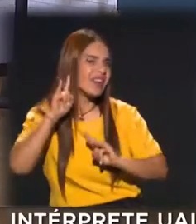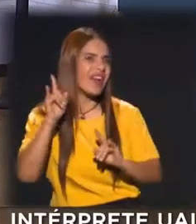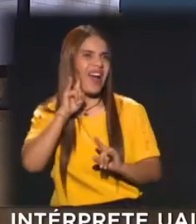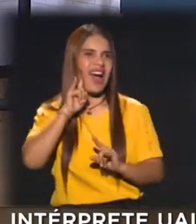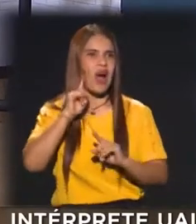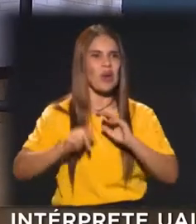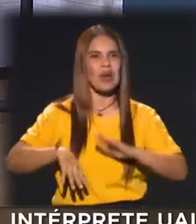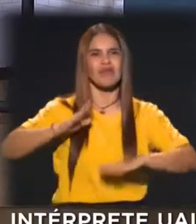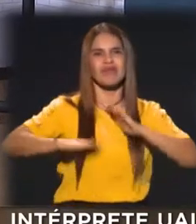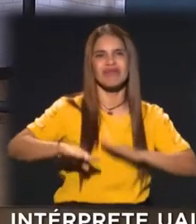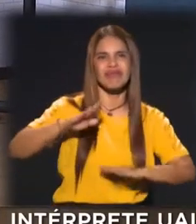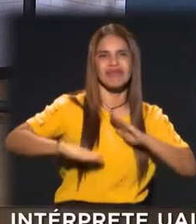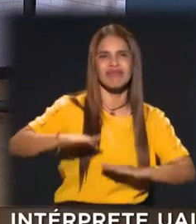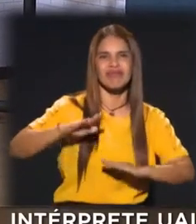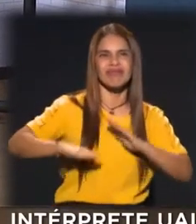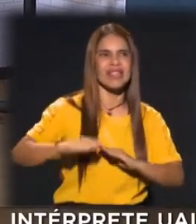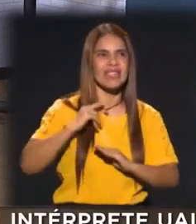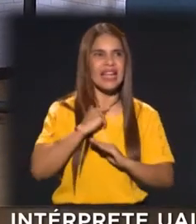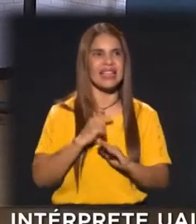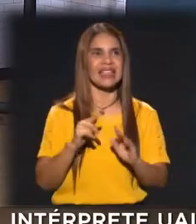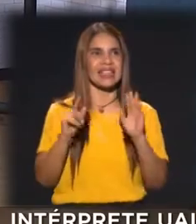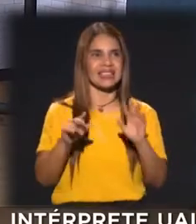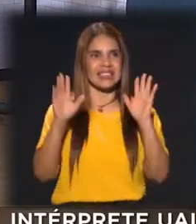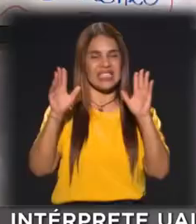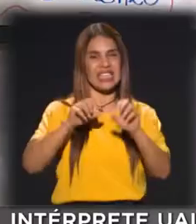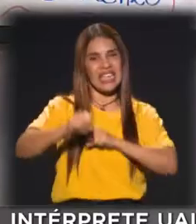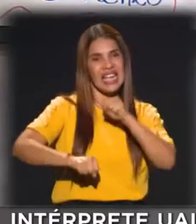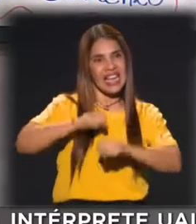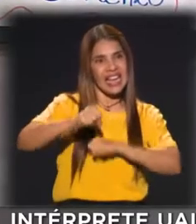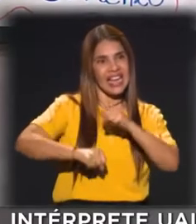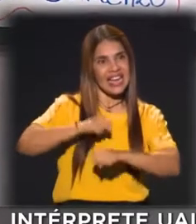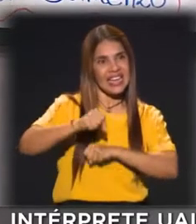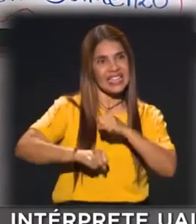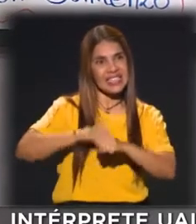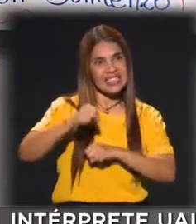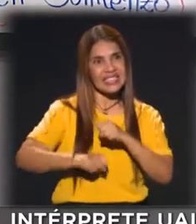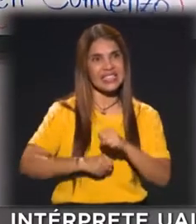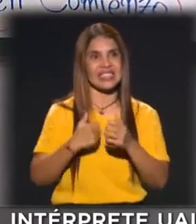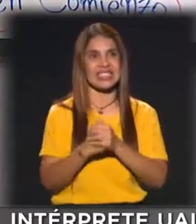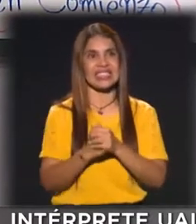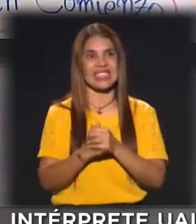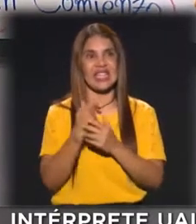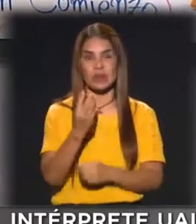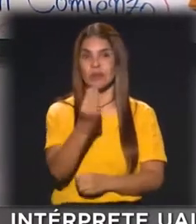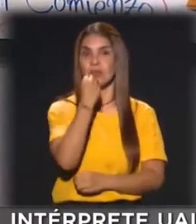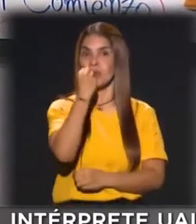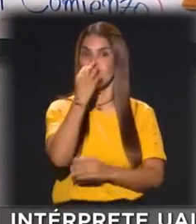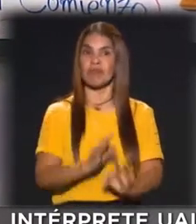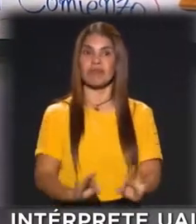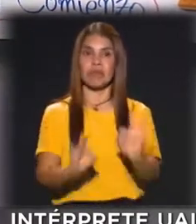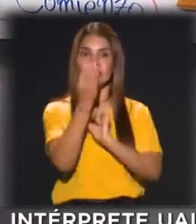de percusión. Excelente. Y aquí con unos mensajes muy puntuales. Si hacemos ejercicio, oiga pues, y nos alimentamos